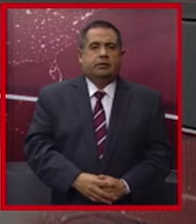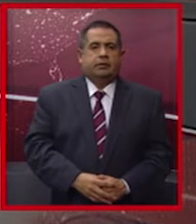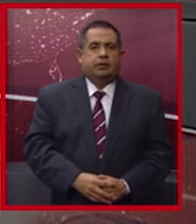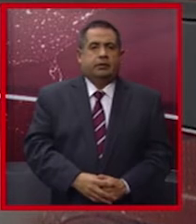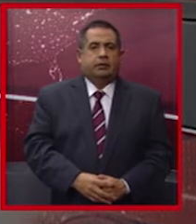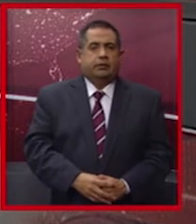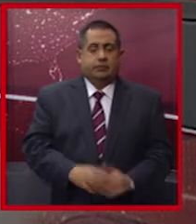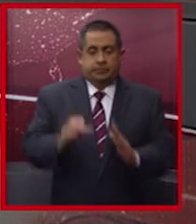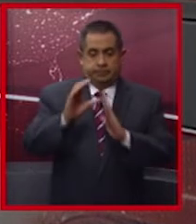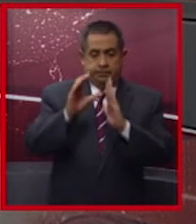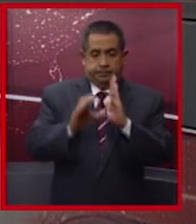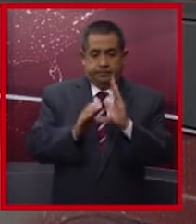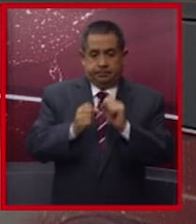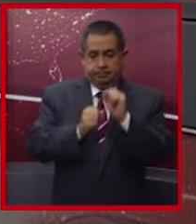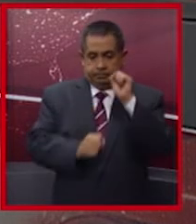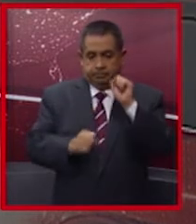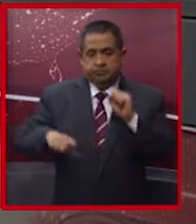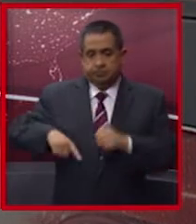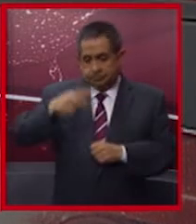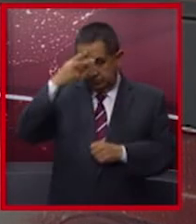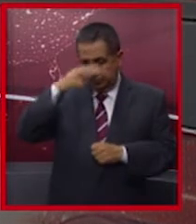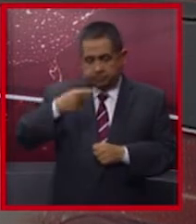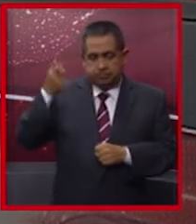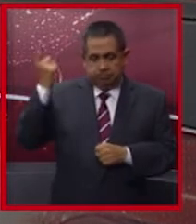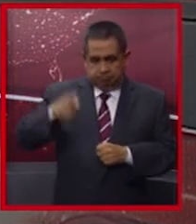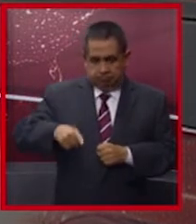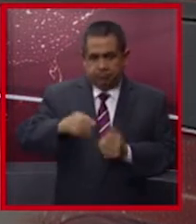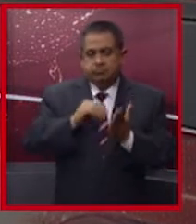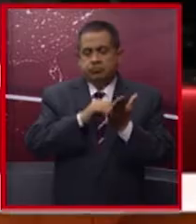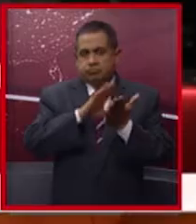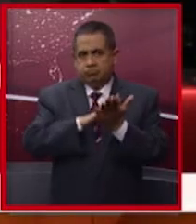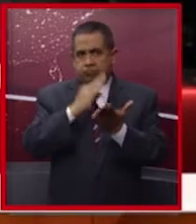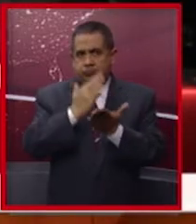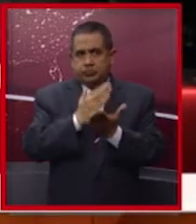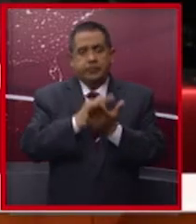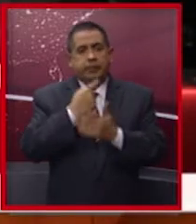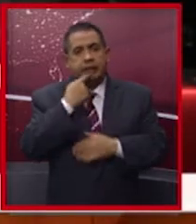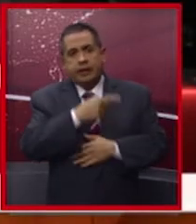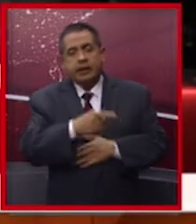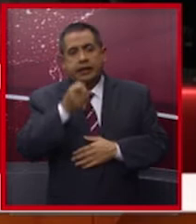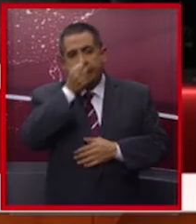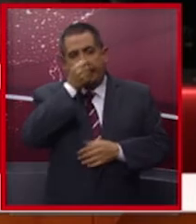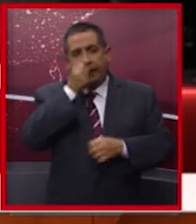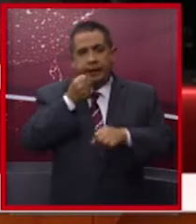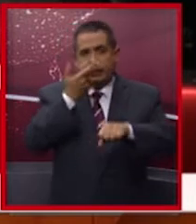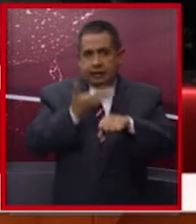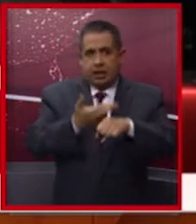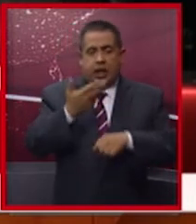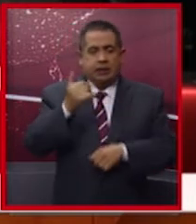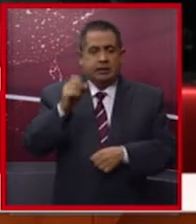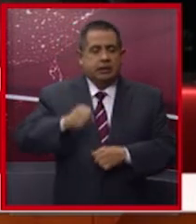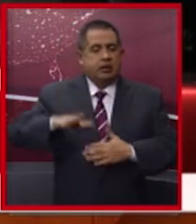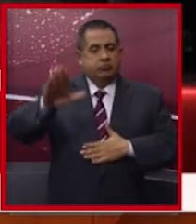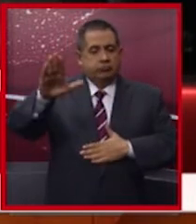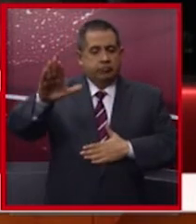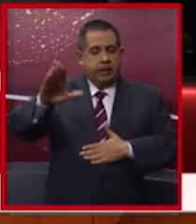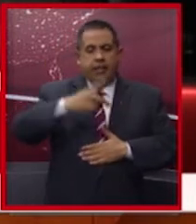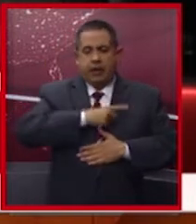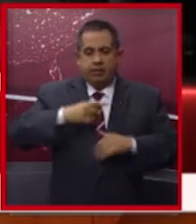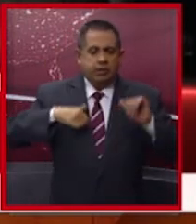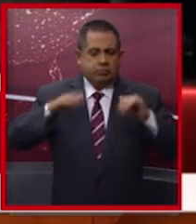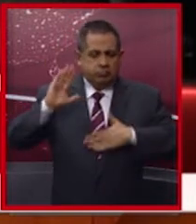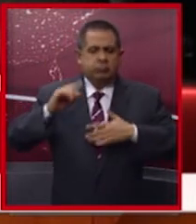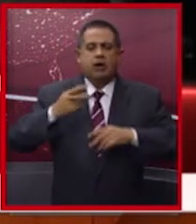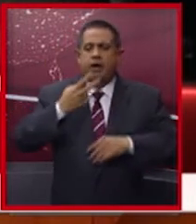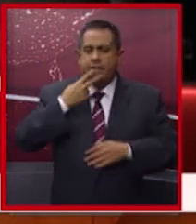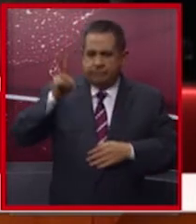Y como lo establece la Constitución Política de los Estados Unidos Mexicanos, el secretario de Hacienda y Crédito Público rindió protesta de decir verdad ante el Pleno